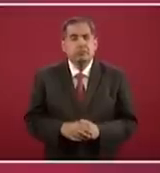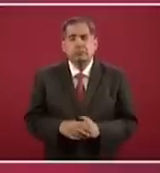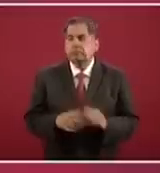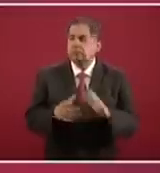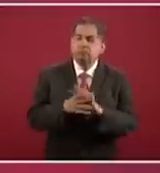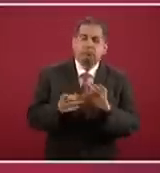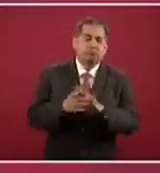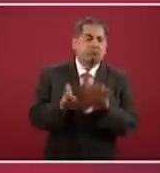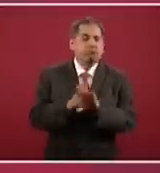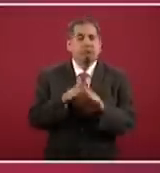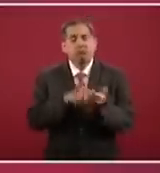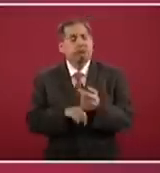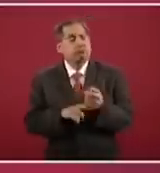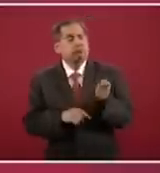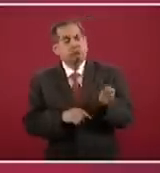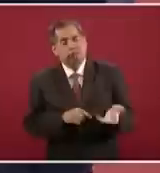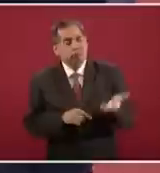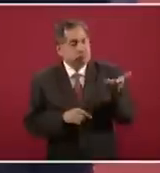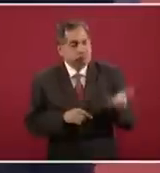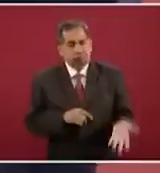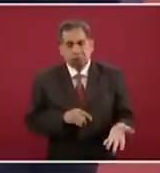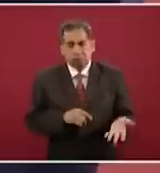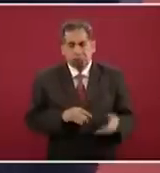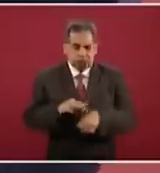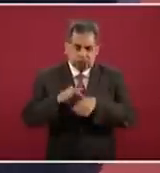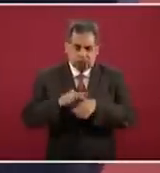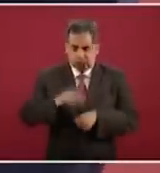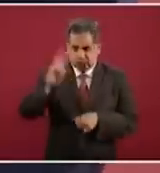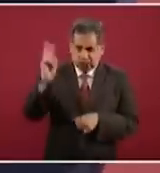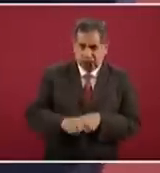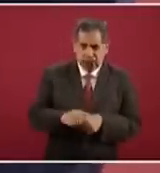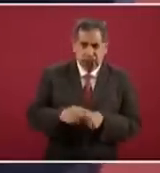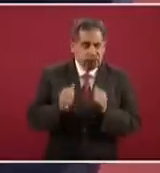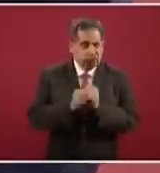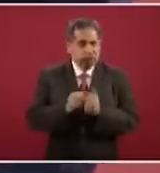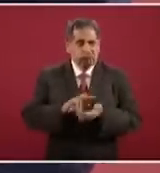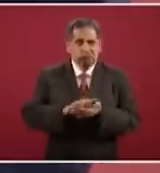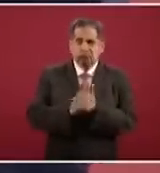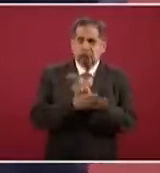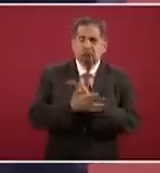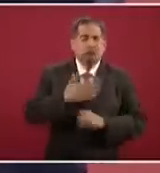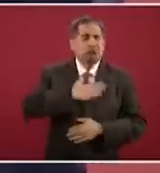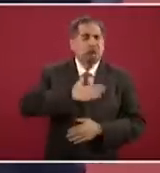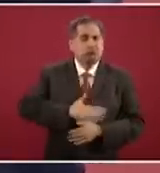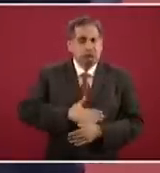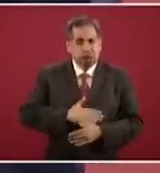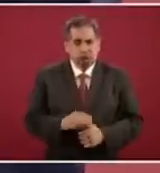vamos a ir haciendo realidad la justicia